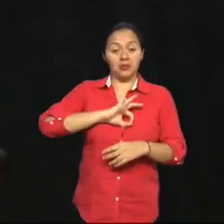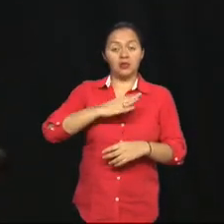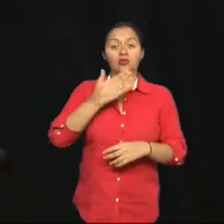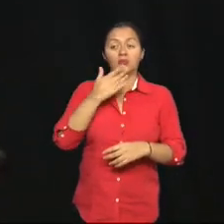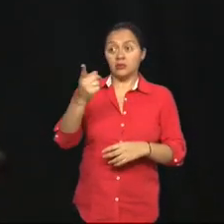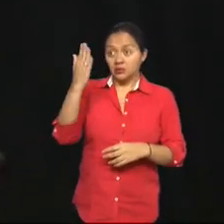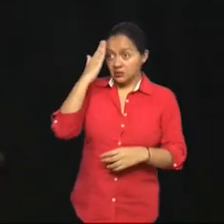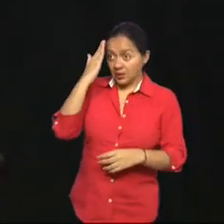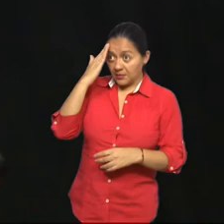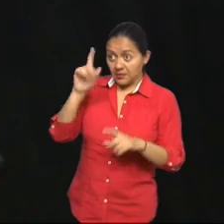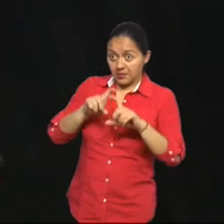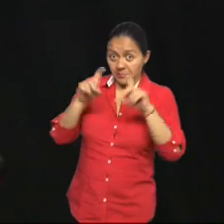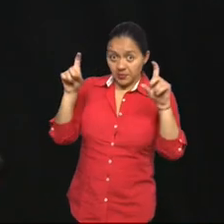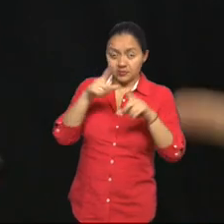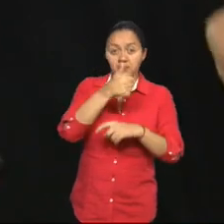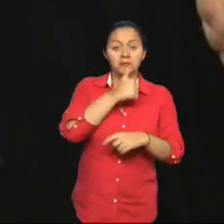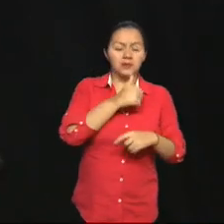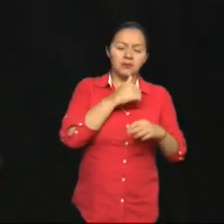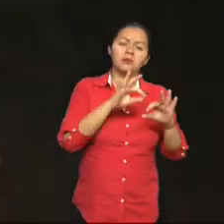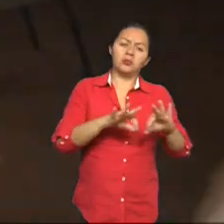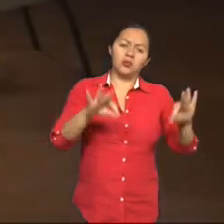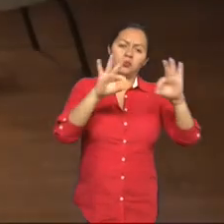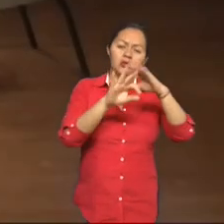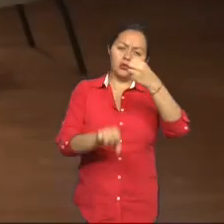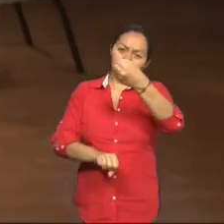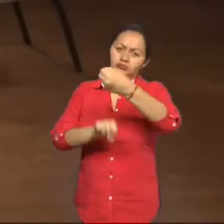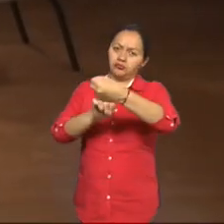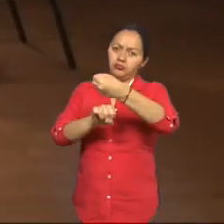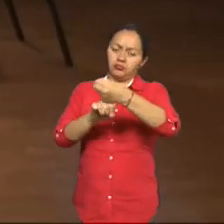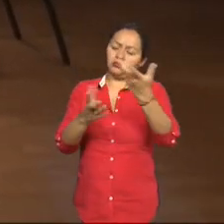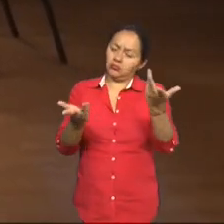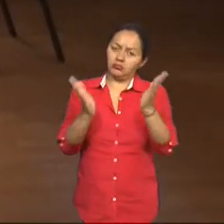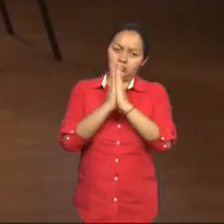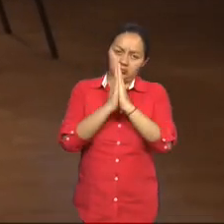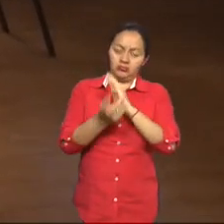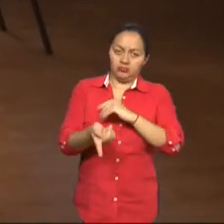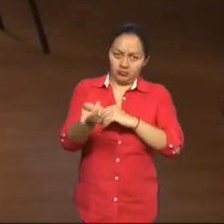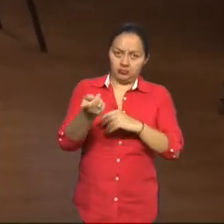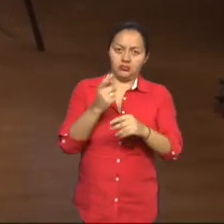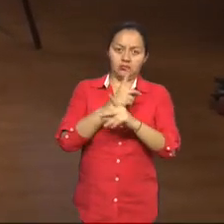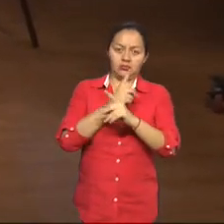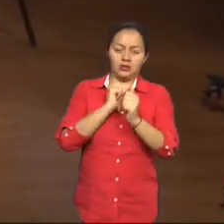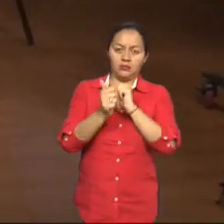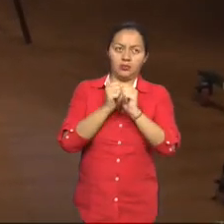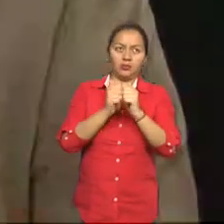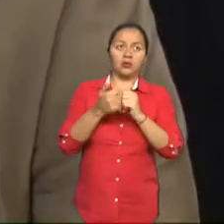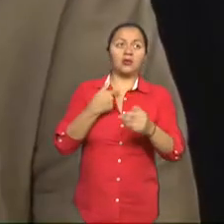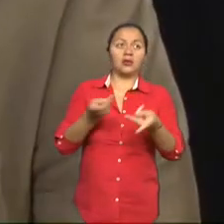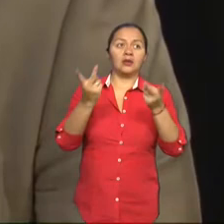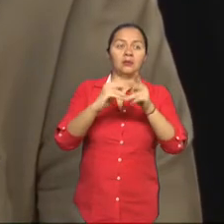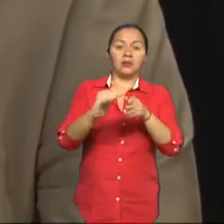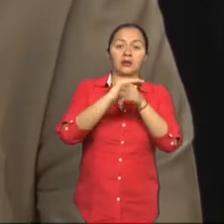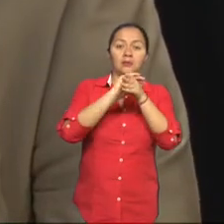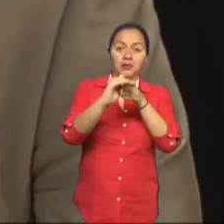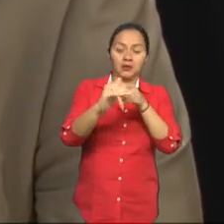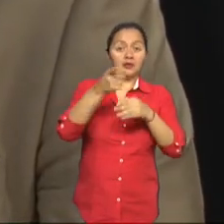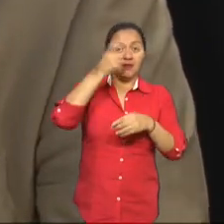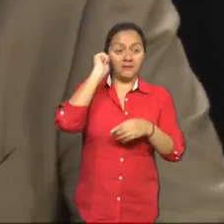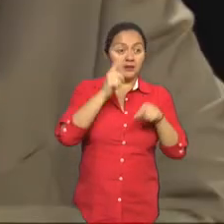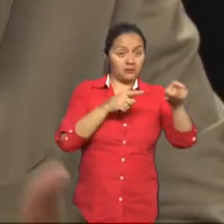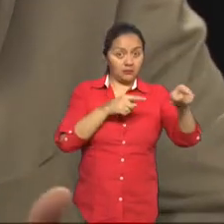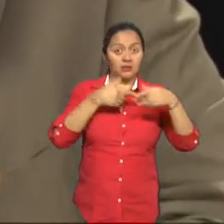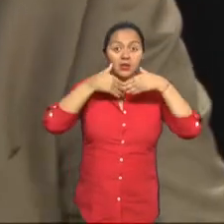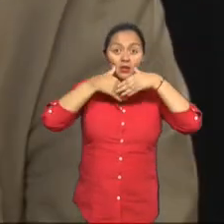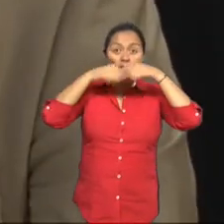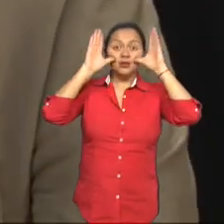sabemos que el empresario igual. De hecho, importante, es un apoyo esfuerzo de los empresarios para seguir haciendo. Por supuesto, y hacemos una cordial invitación a Javier que ya nos viene diciendo